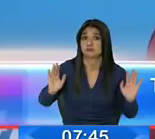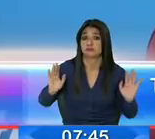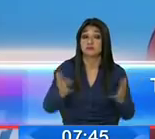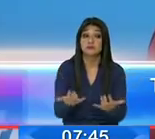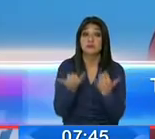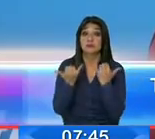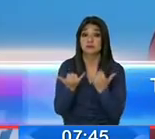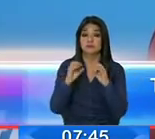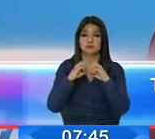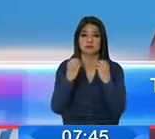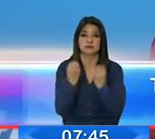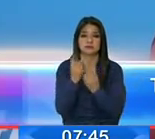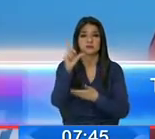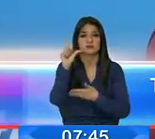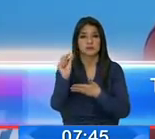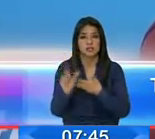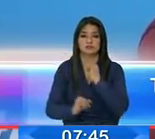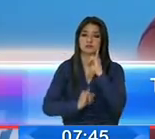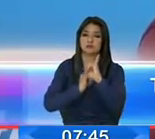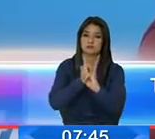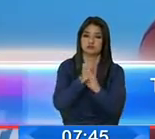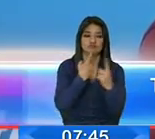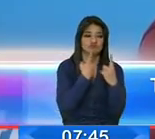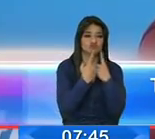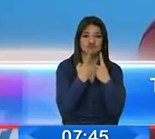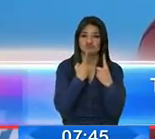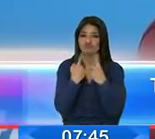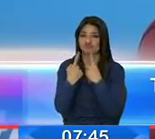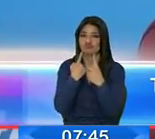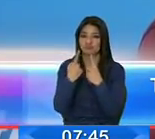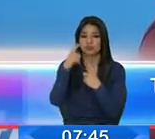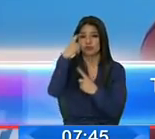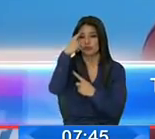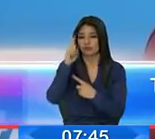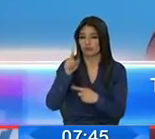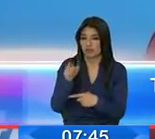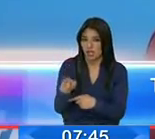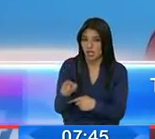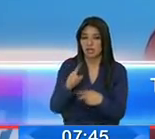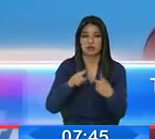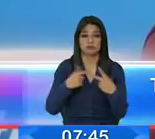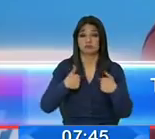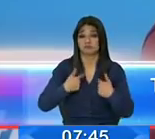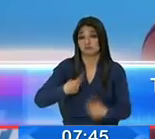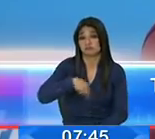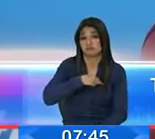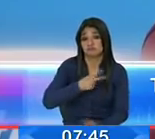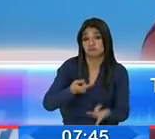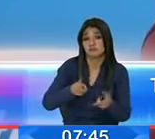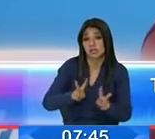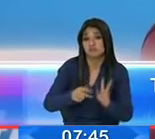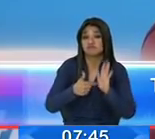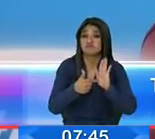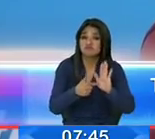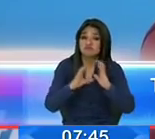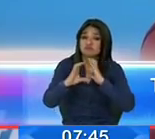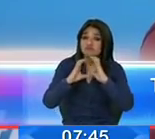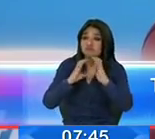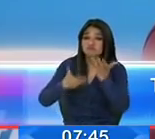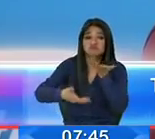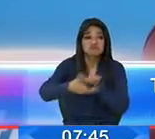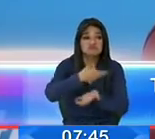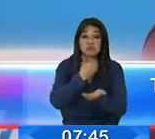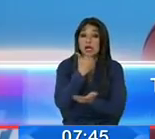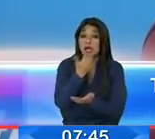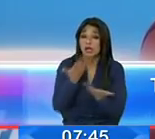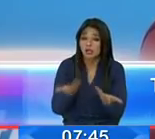Fondo, y por las conversaciones que ha tenido el gobierno y por lo que nosotros también hemos podido conversar,